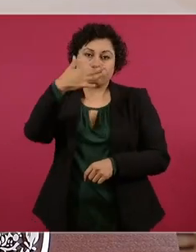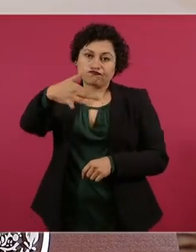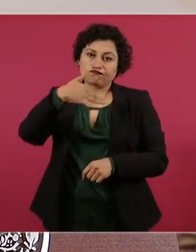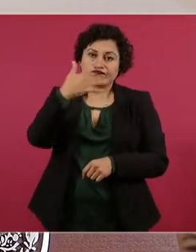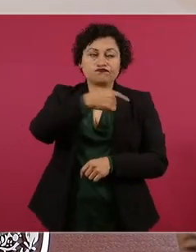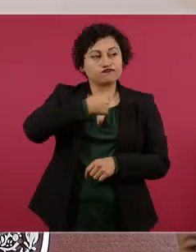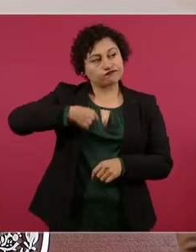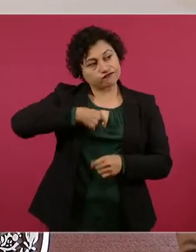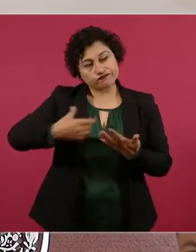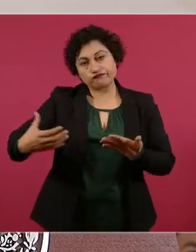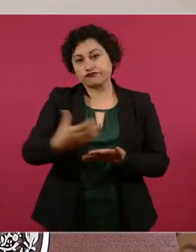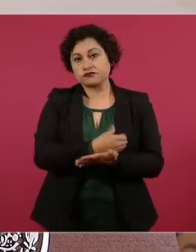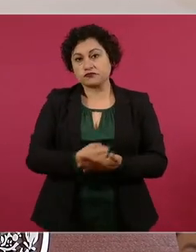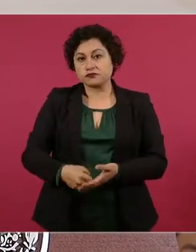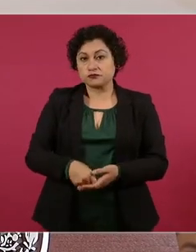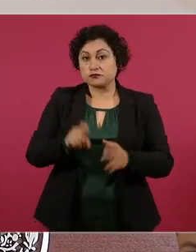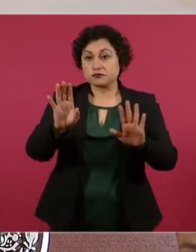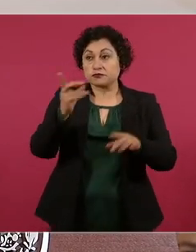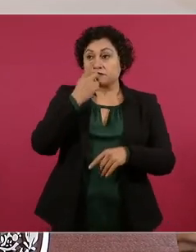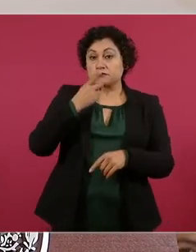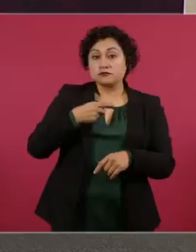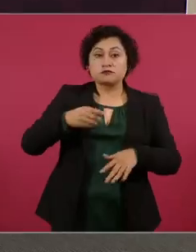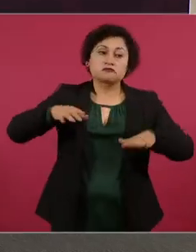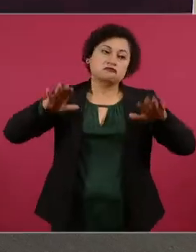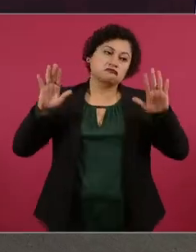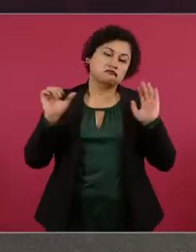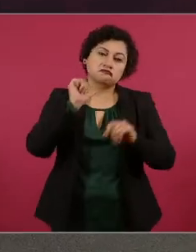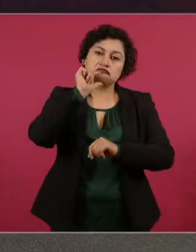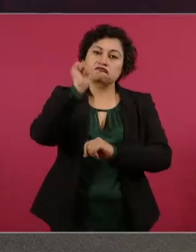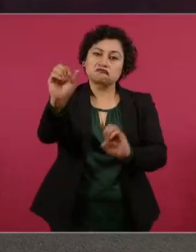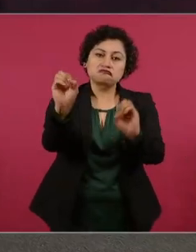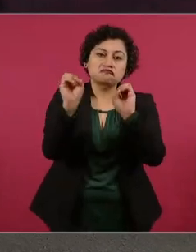No va a haber nada, pues ni modo, seguimos caminando.